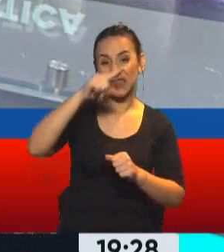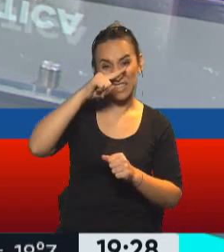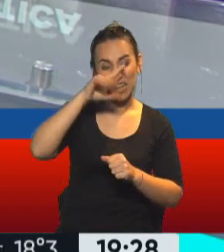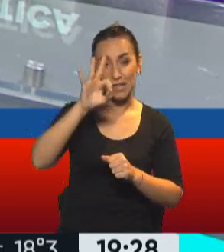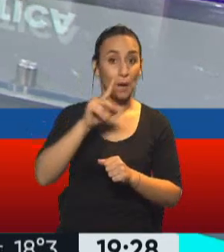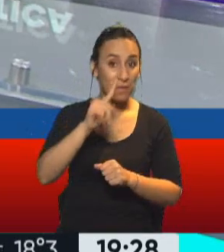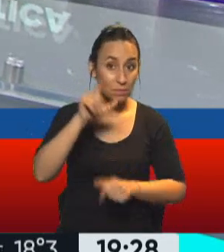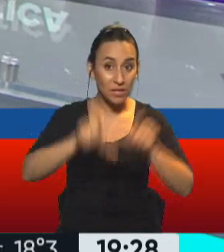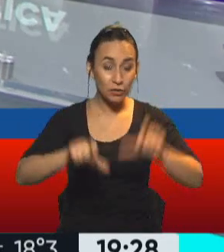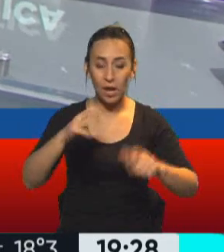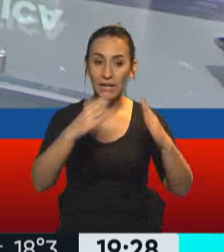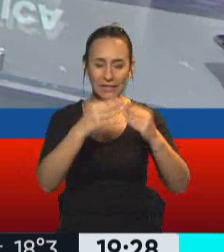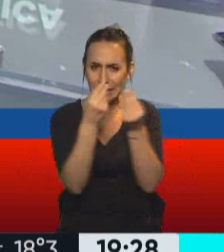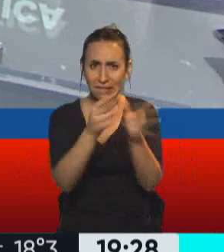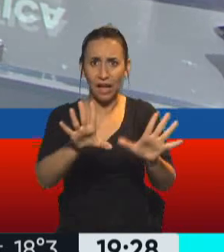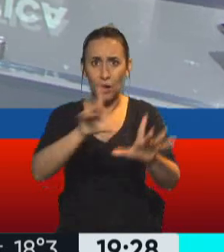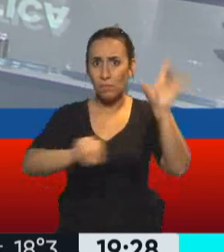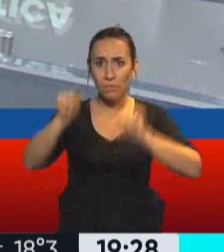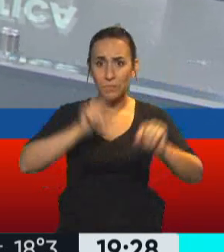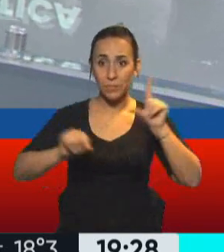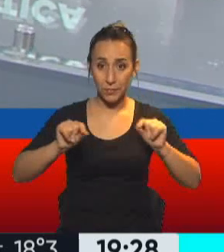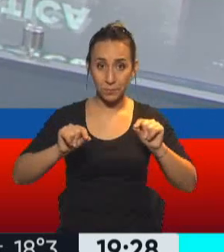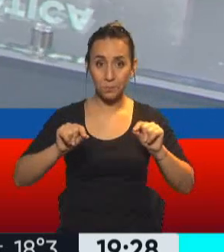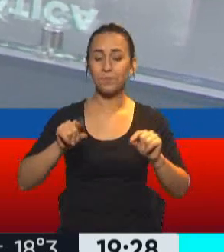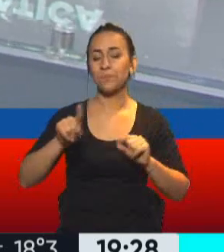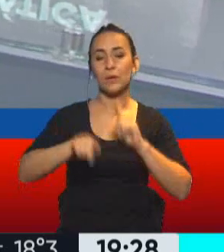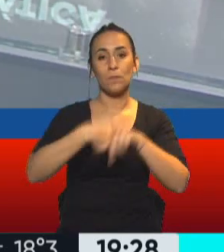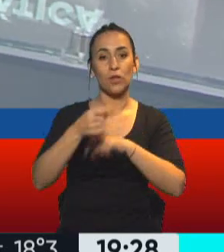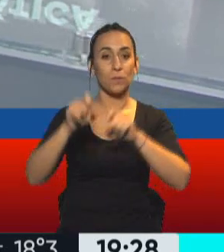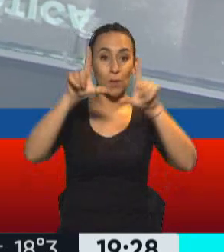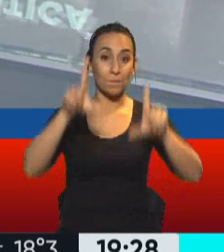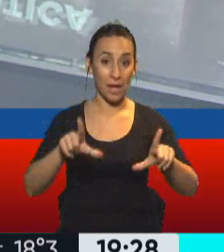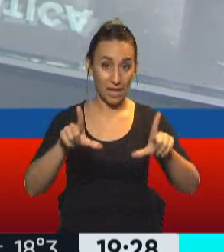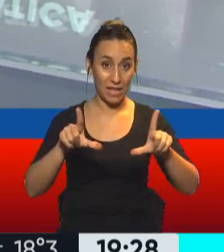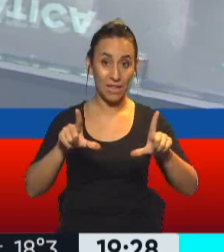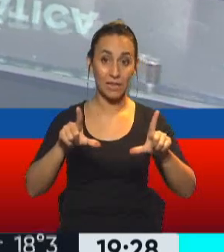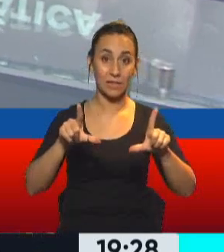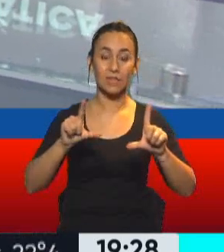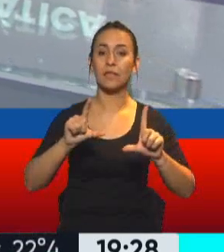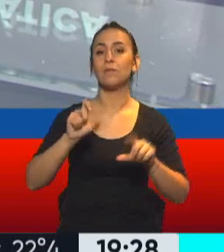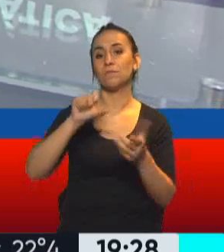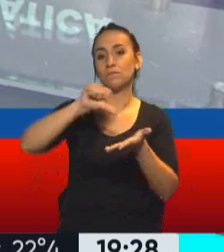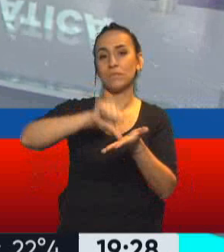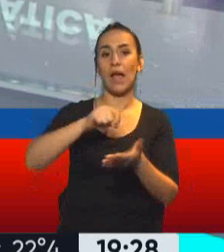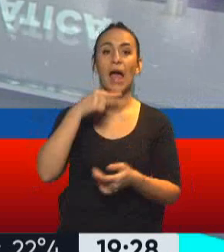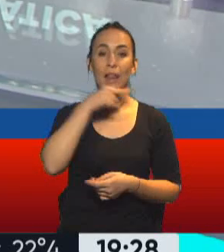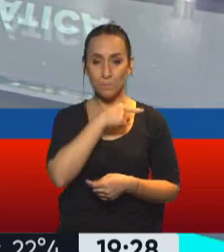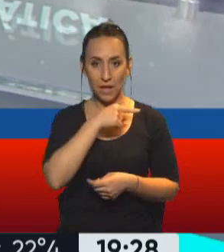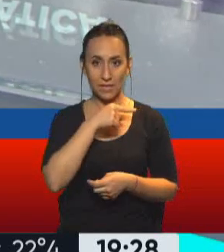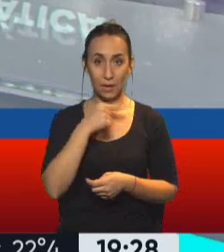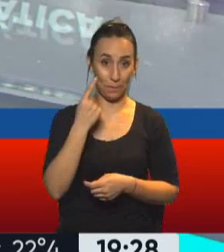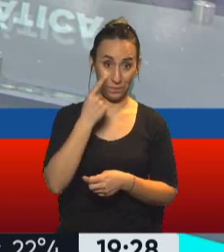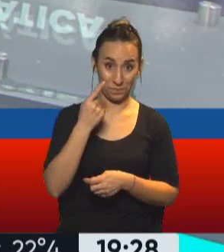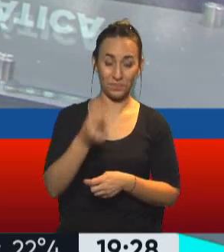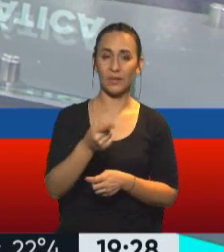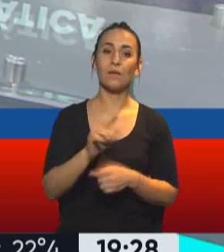personas evacuadas. Vamos a la siguiente imagen. En este caso, Alemania. Fíjate que tenemos el